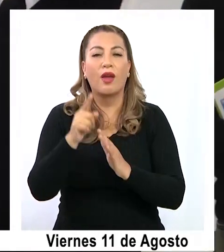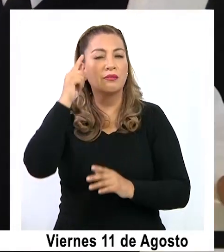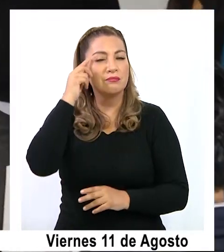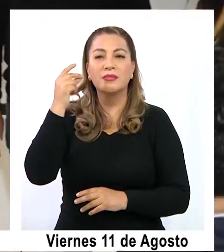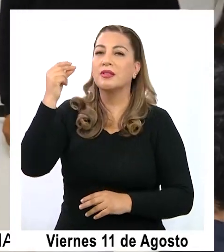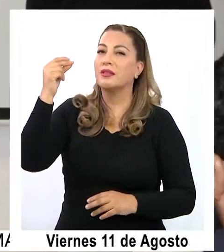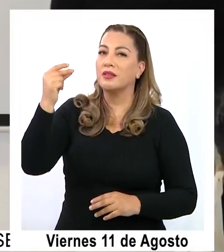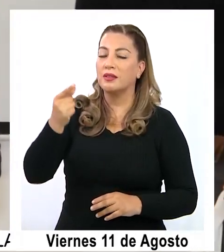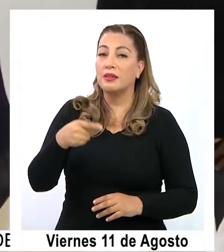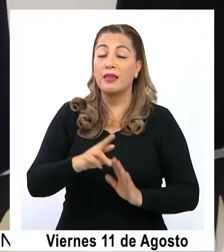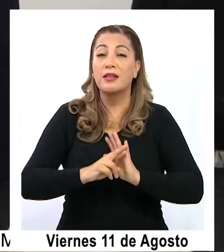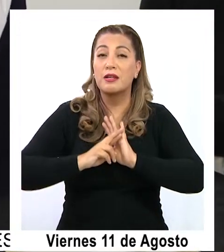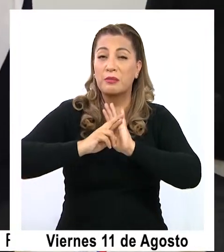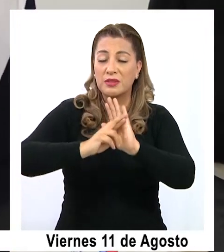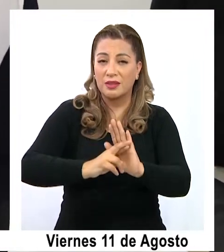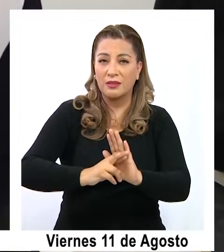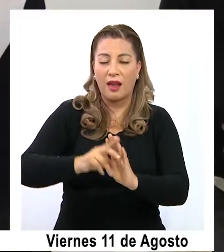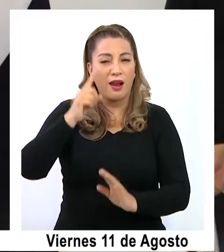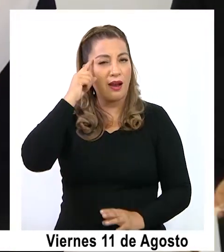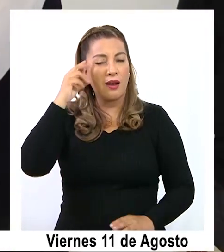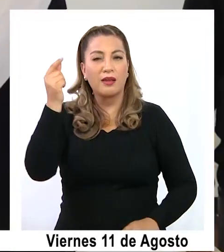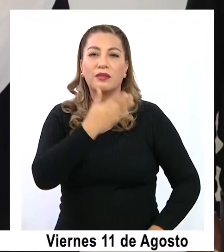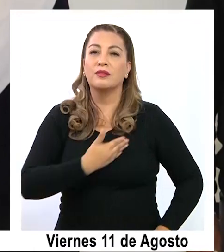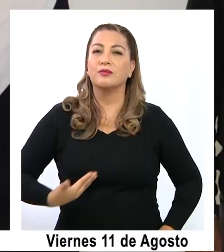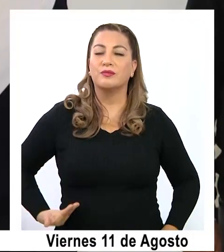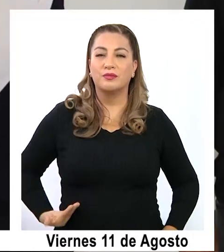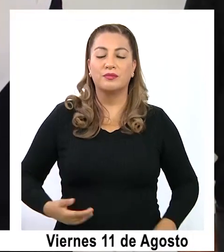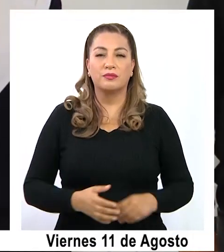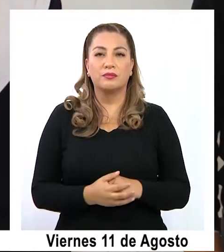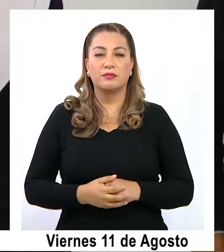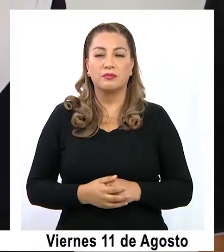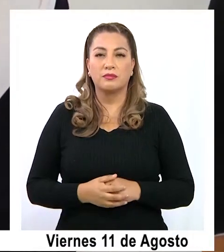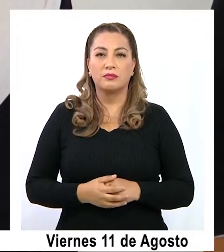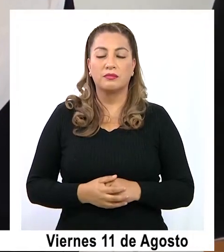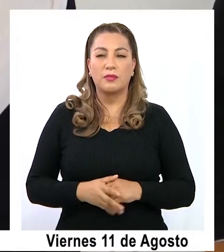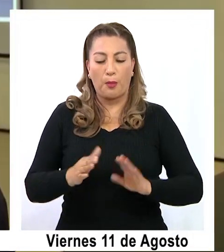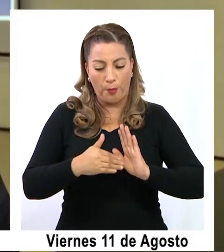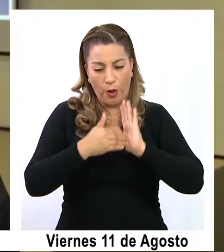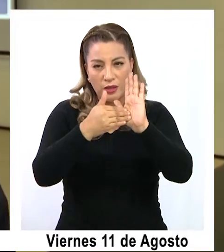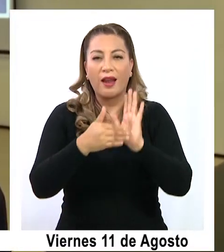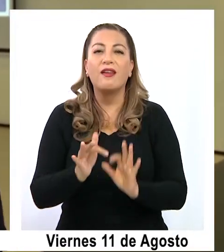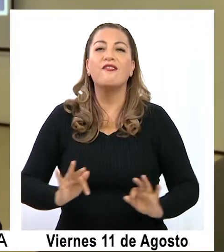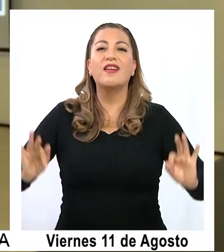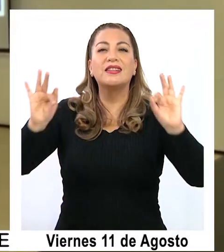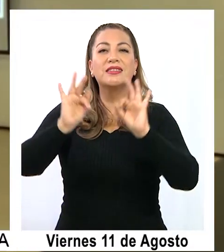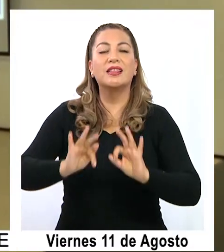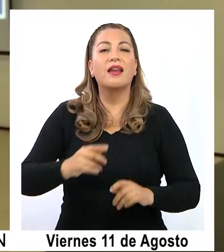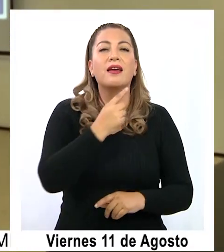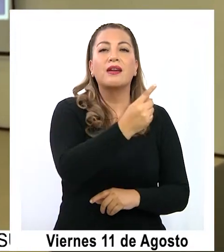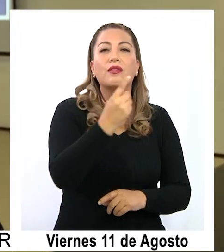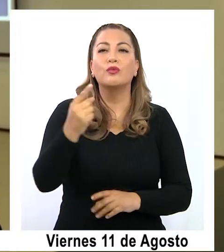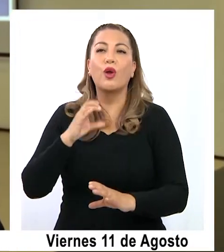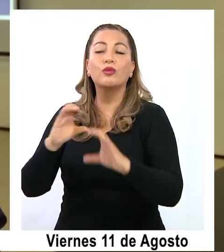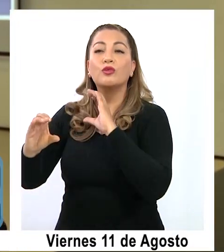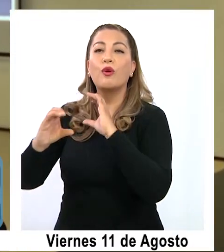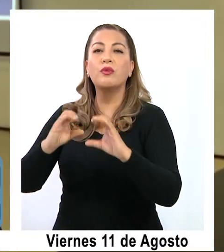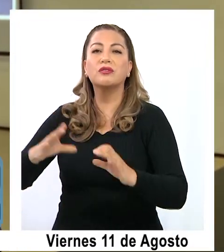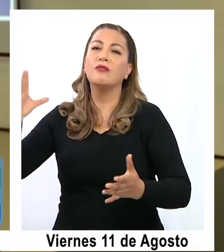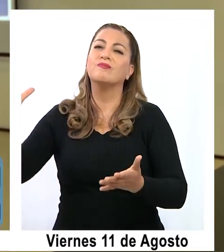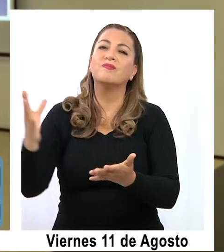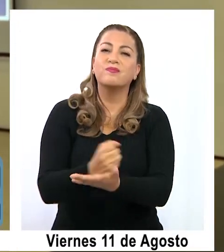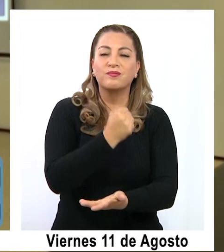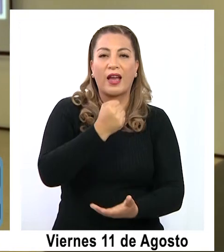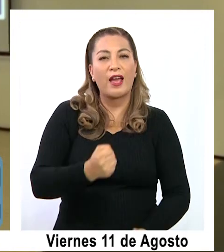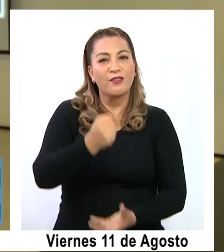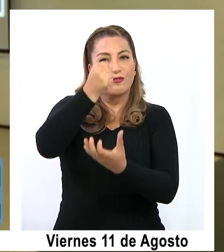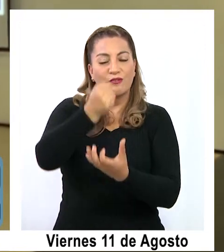de iniciativas, de representar este tipo de iniciativas desde el gobierno de Gabriel Boric. Lo primero es destacar y felicitar a cada uno de los medios de comunicación por adjudicarse